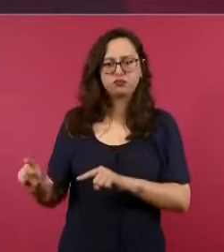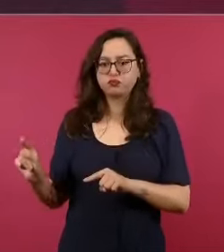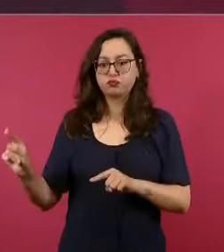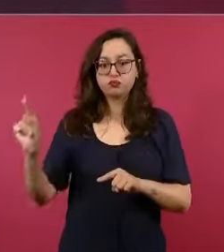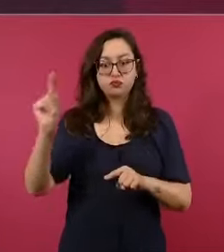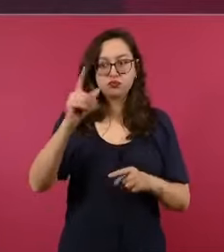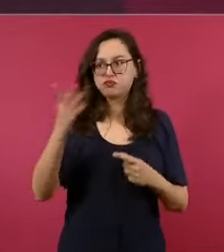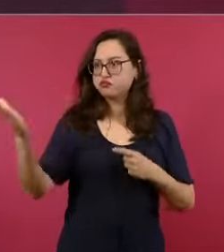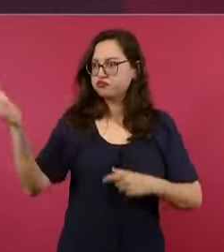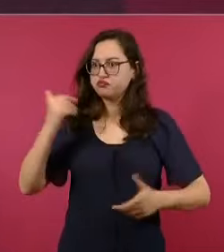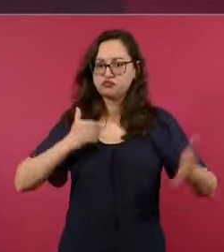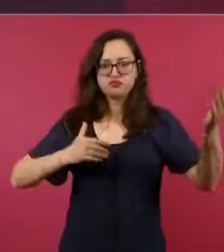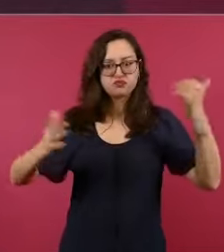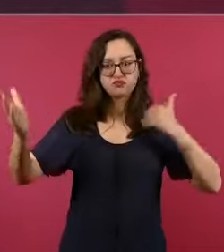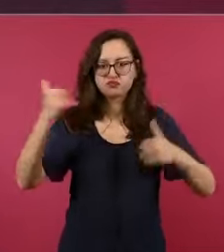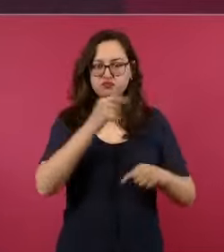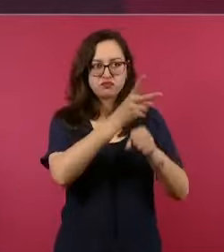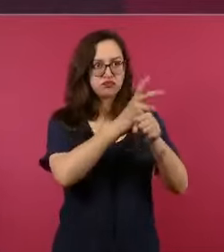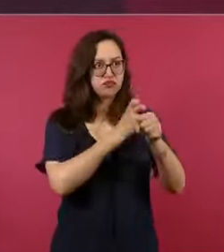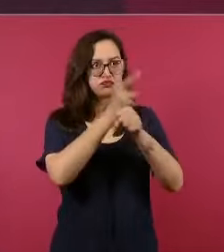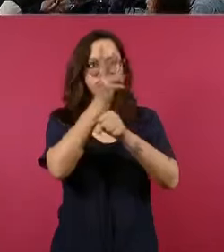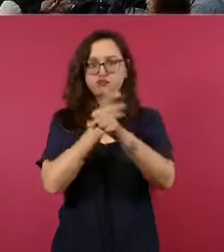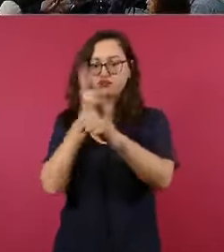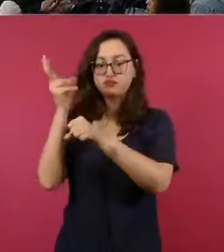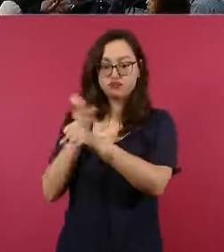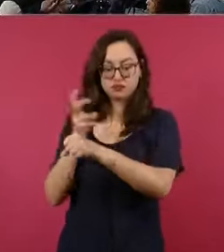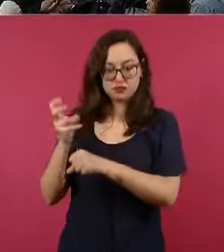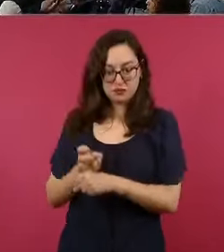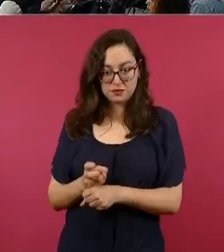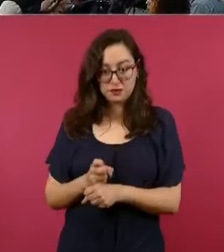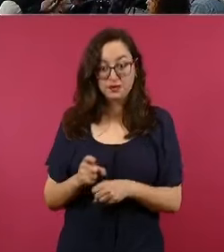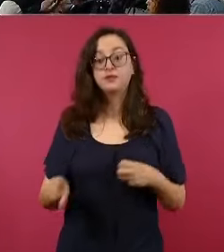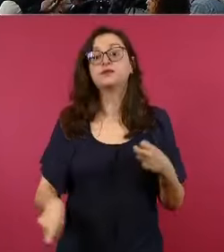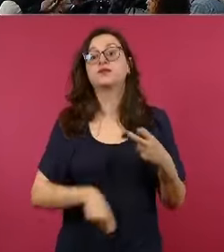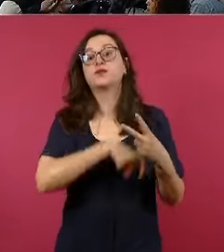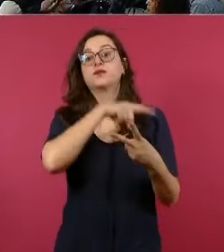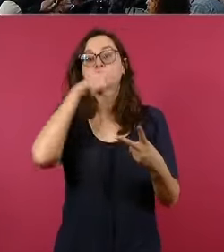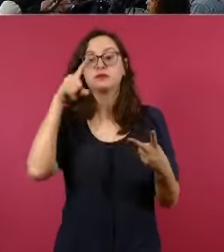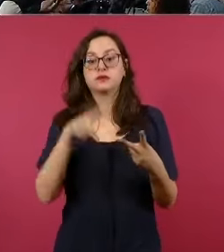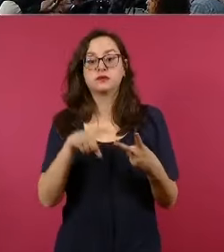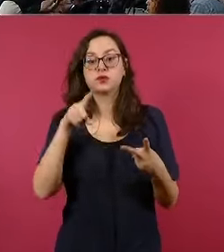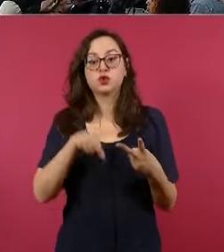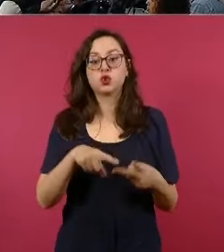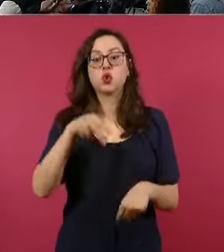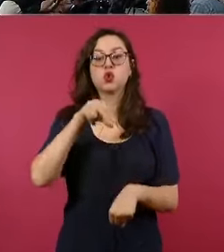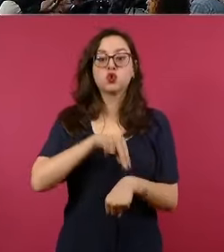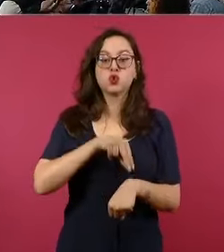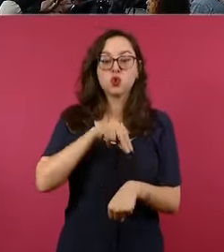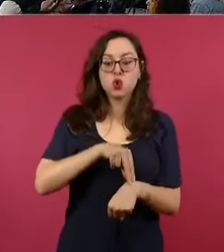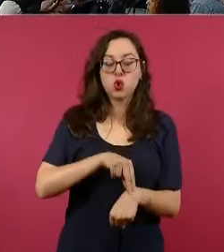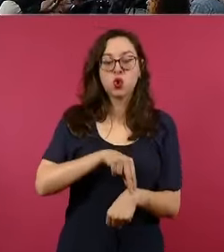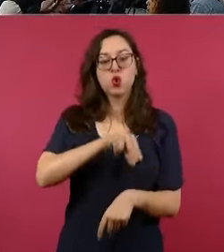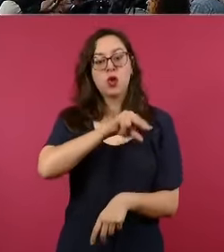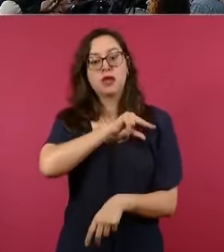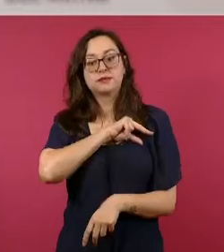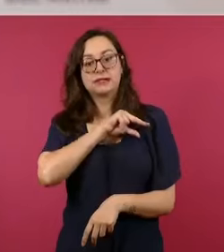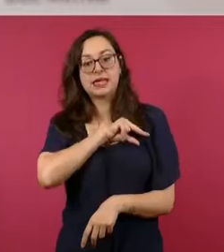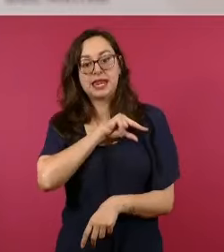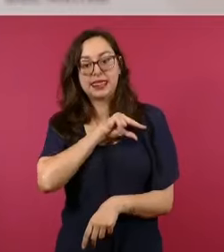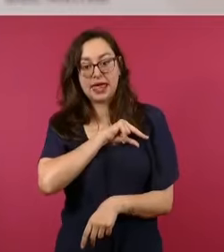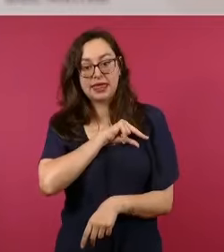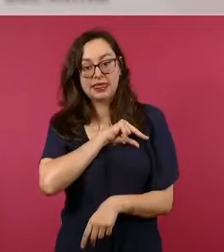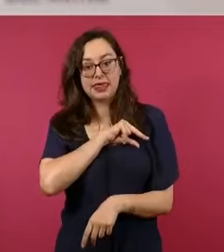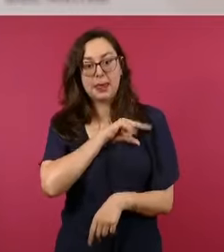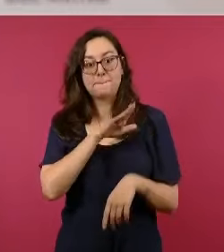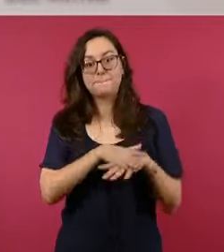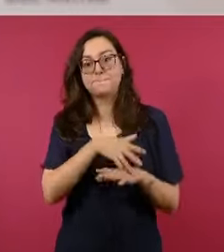y después de eso hicimos una convocatoria para médicas y médicos especialistas pero de Las especialidades más